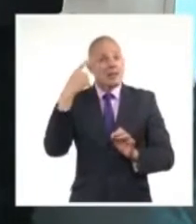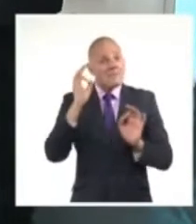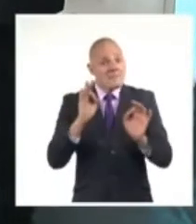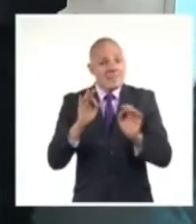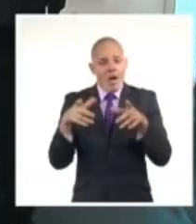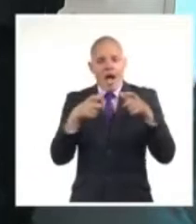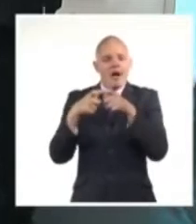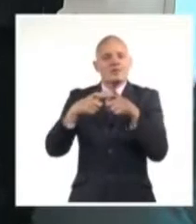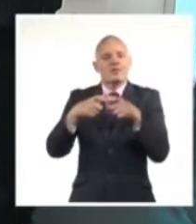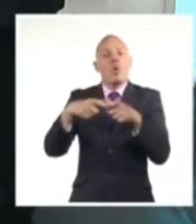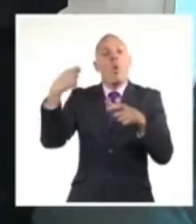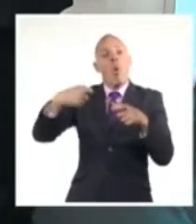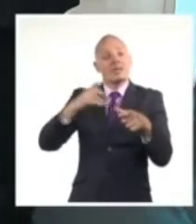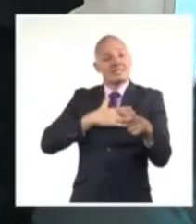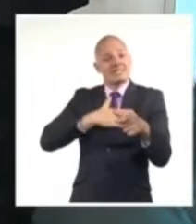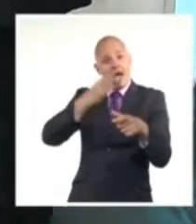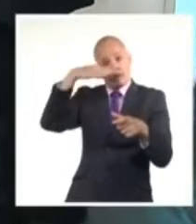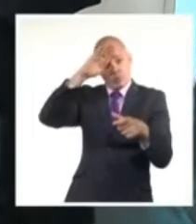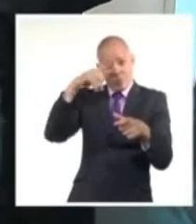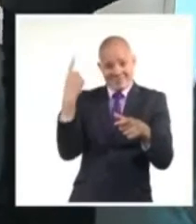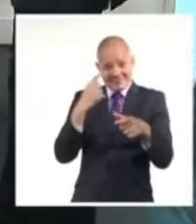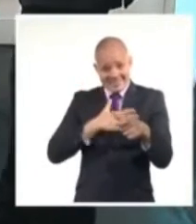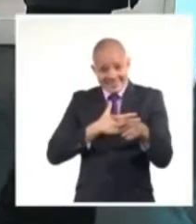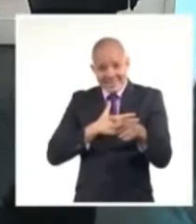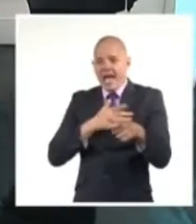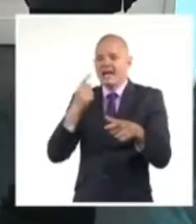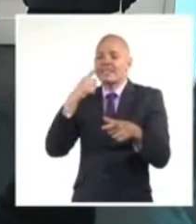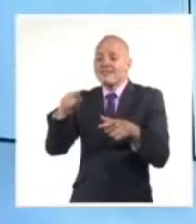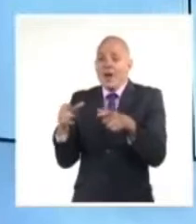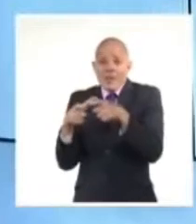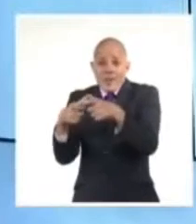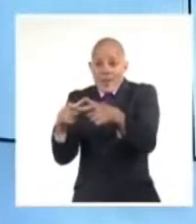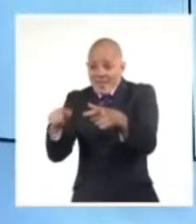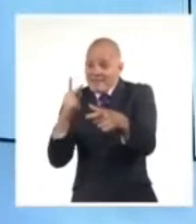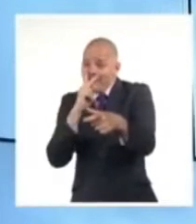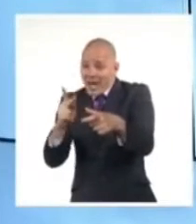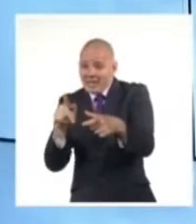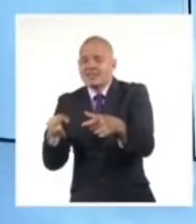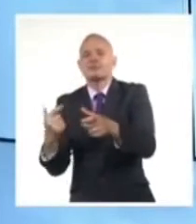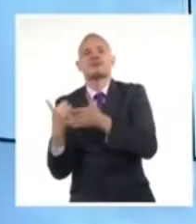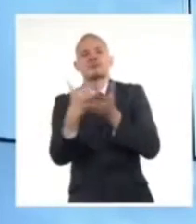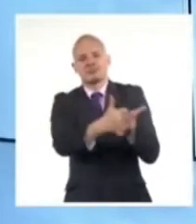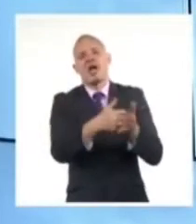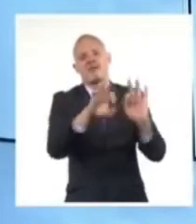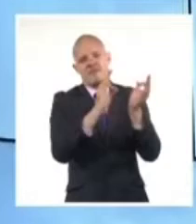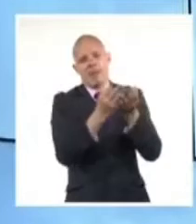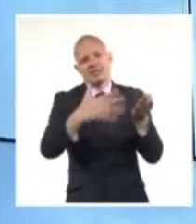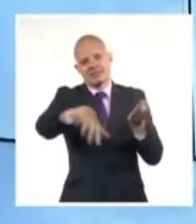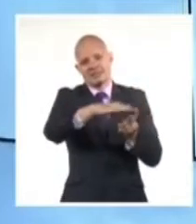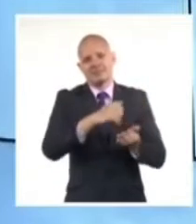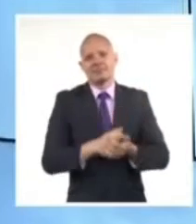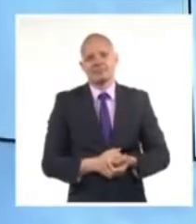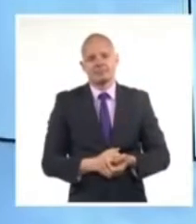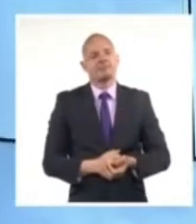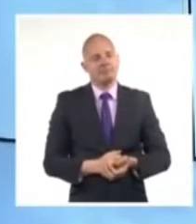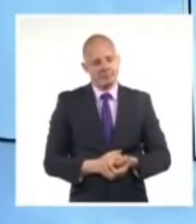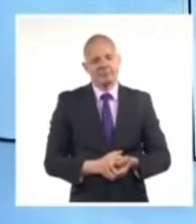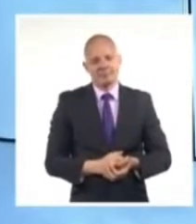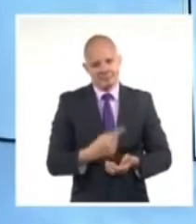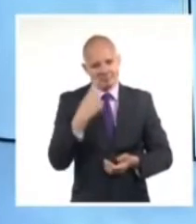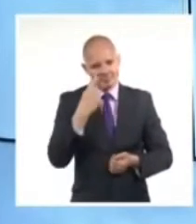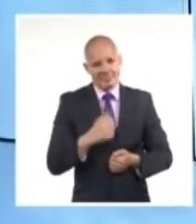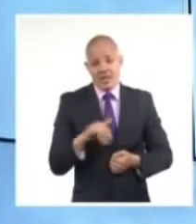la ciencia en el proyecto de Código de las Familias. Y es muy importante decir, Humberto, que estas sociedades tienen sus expresiones en